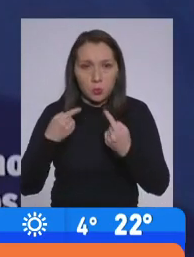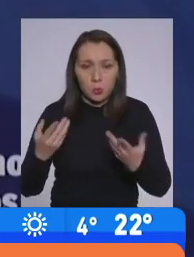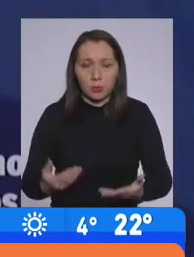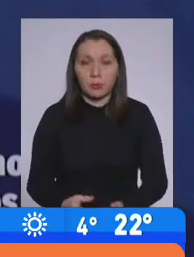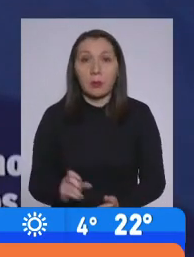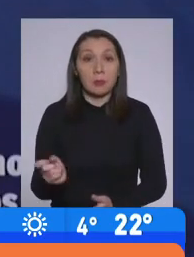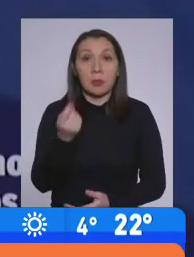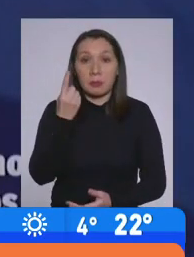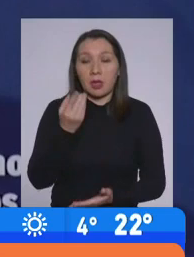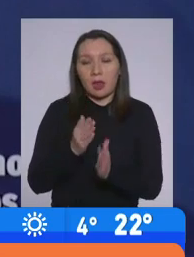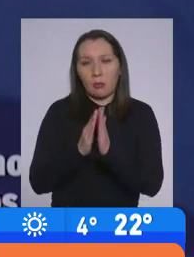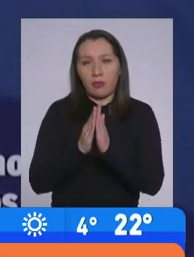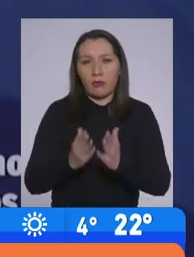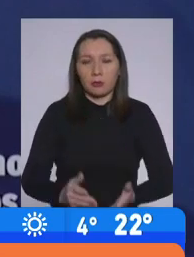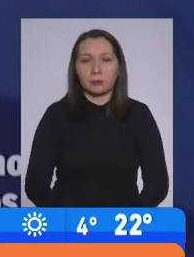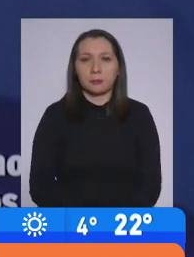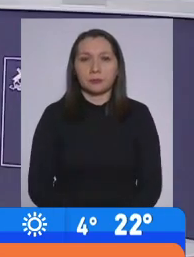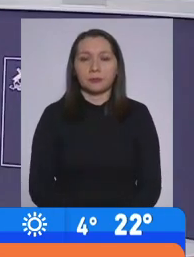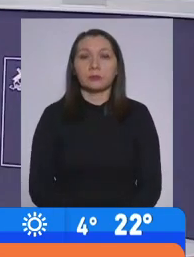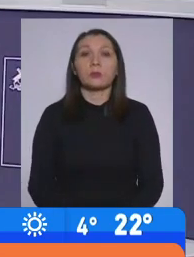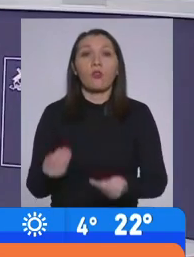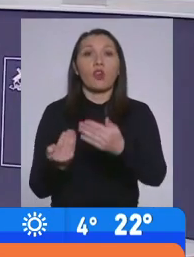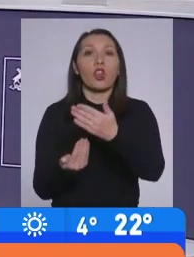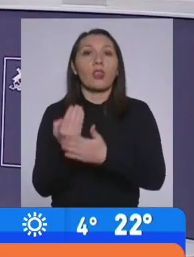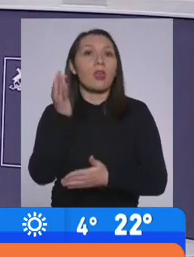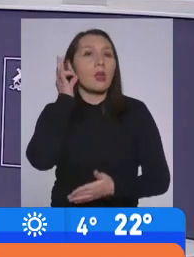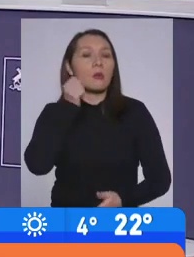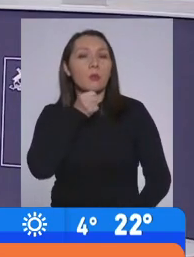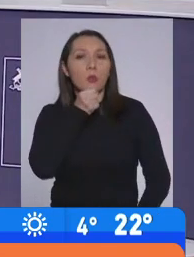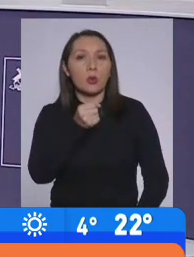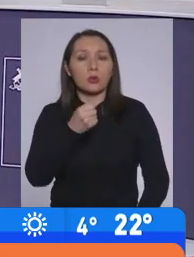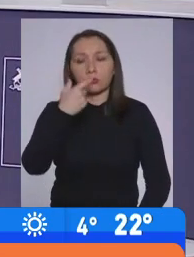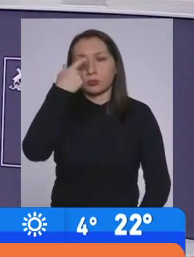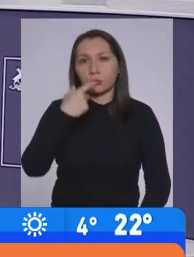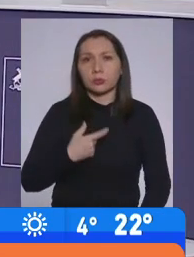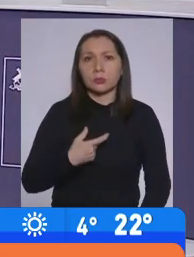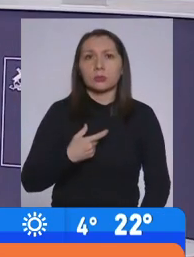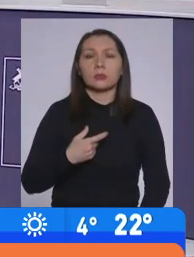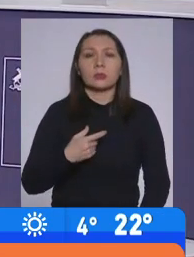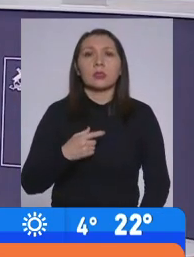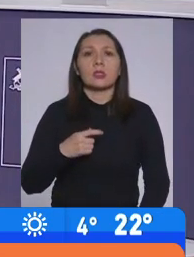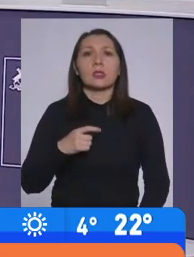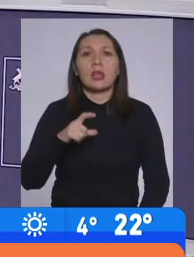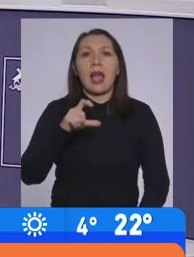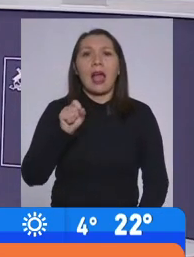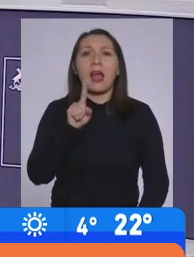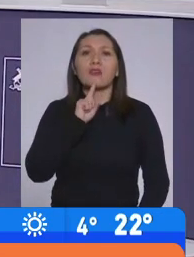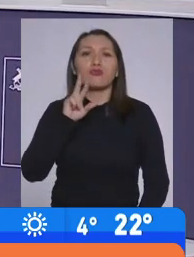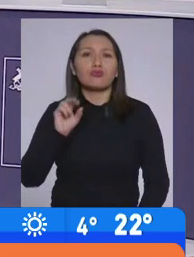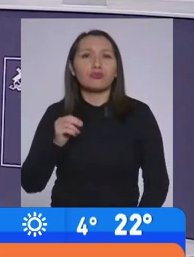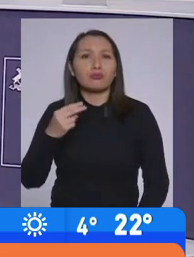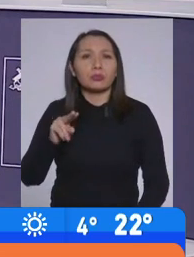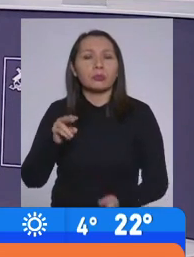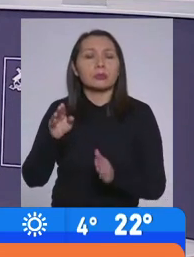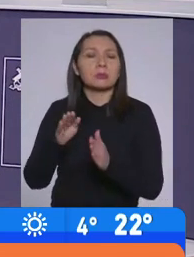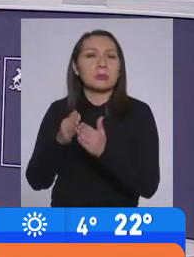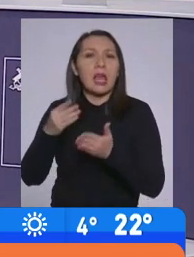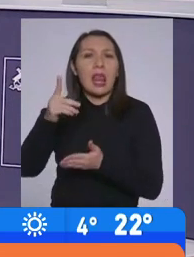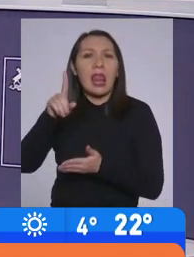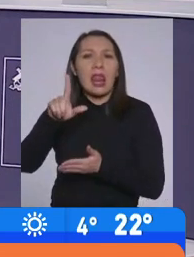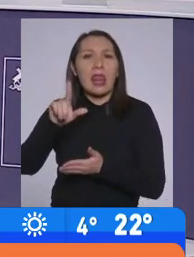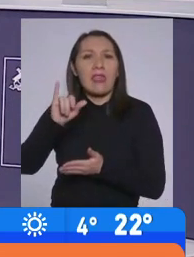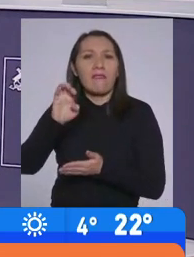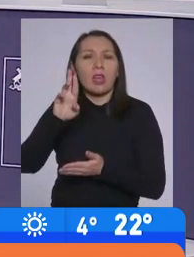primera pregunta por favor buenos dias ministros soy politicastro del líbero ministro